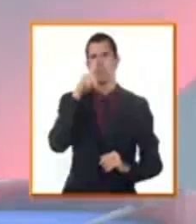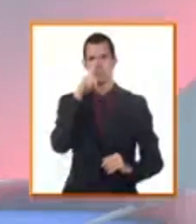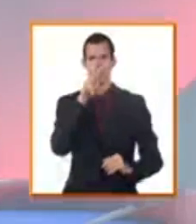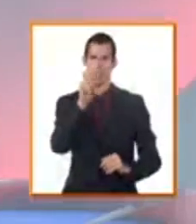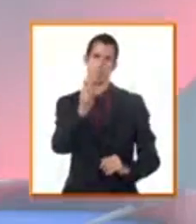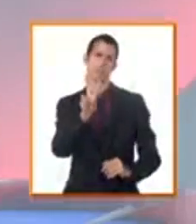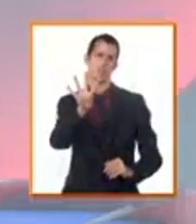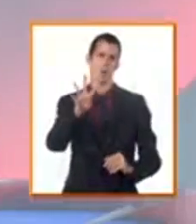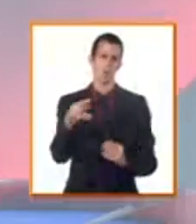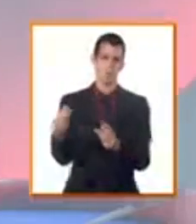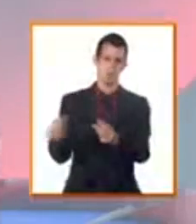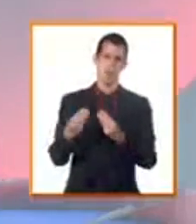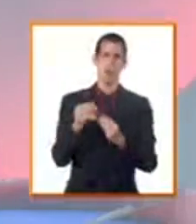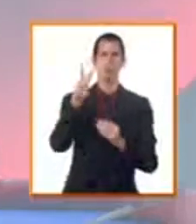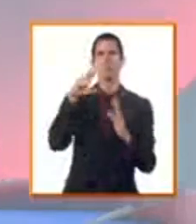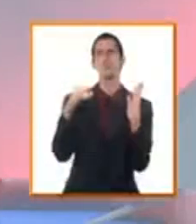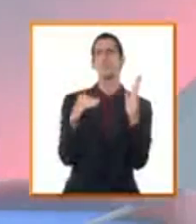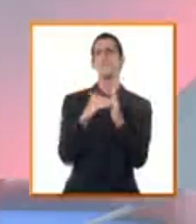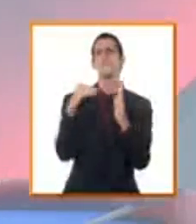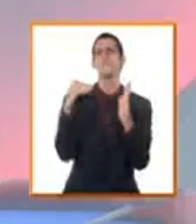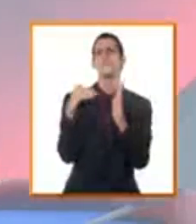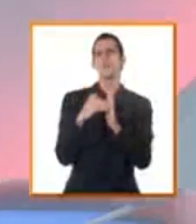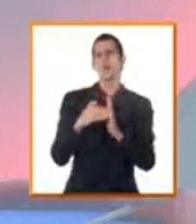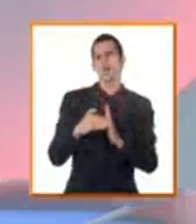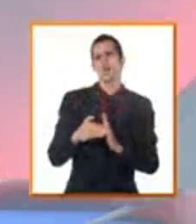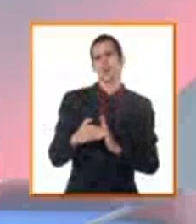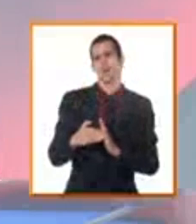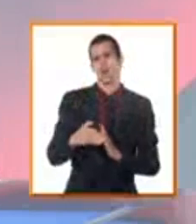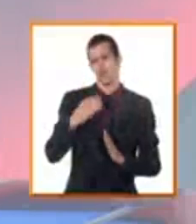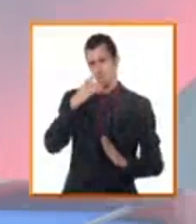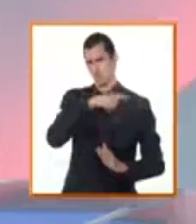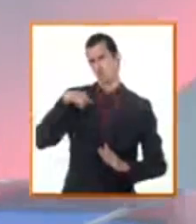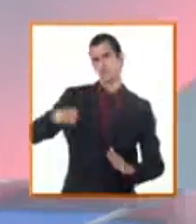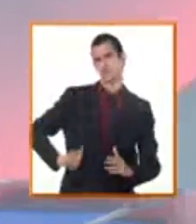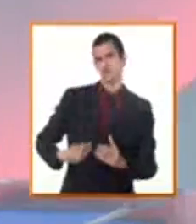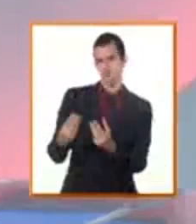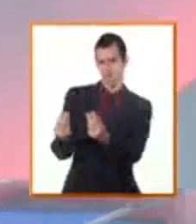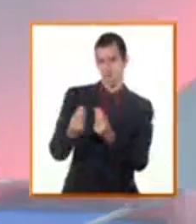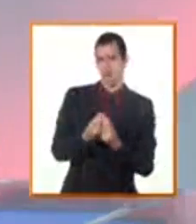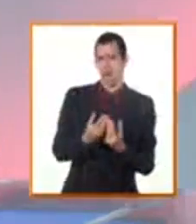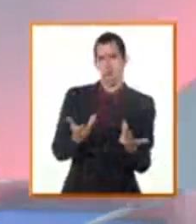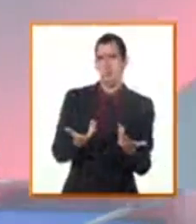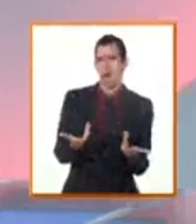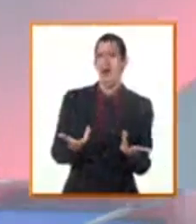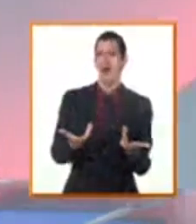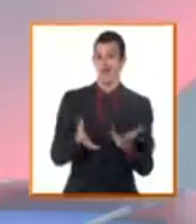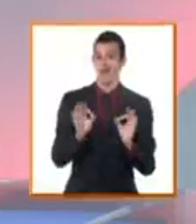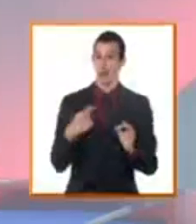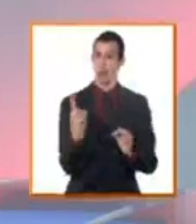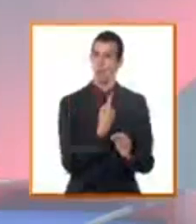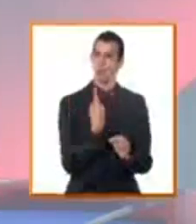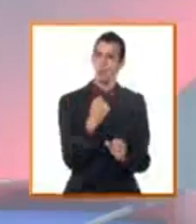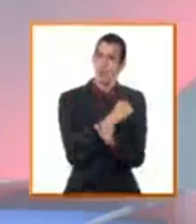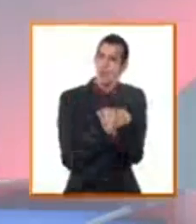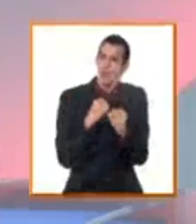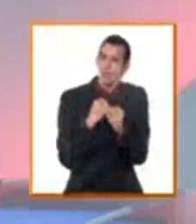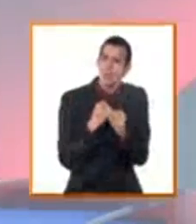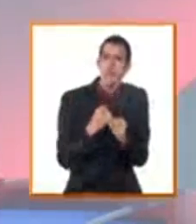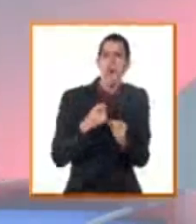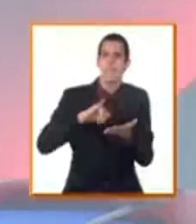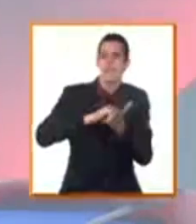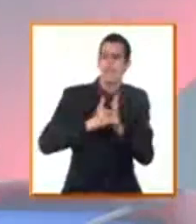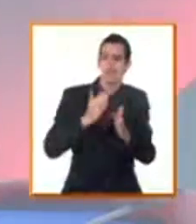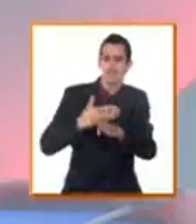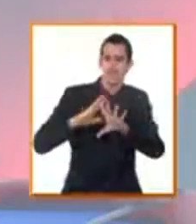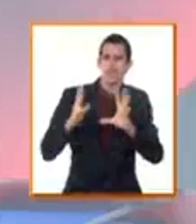de más de 2 millones de pesos de China, que contribuiría a seguir fortaleciendo la seguridad de nuestros puntos de zona, además que son equipos bien efectivos y que